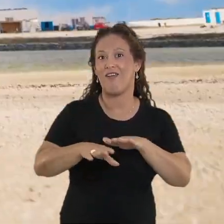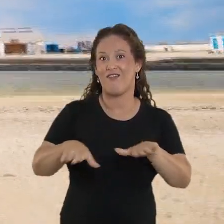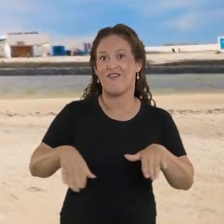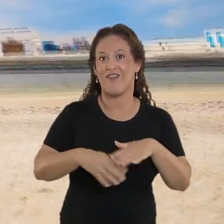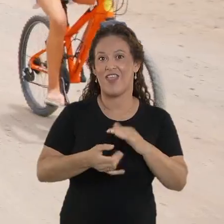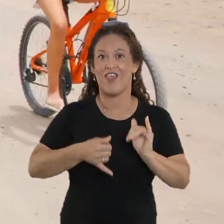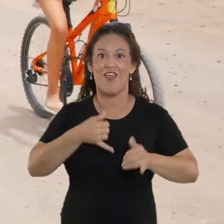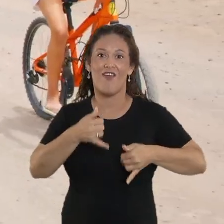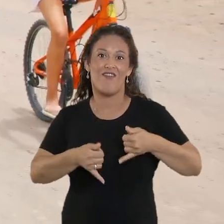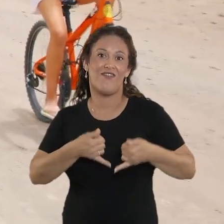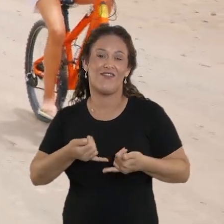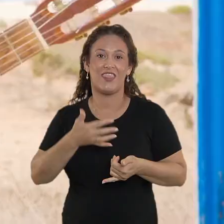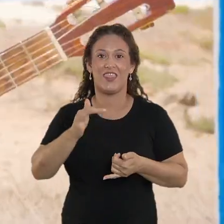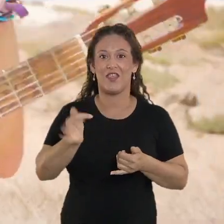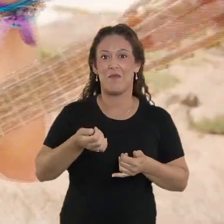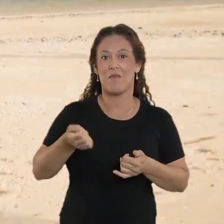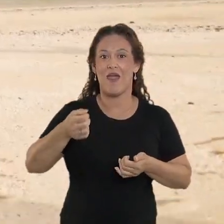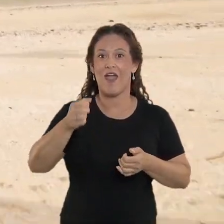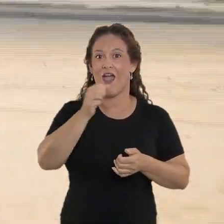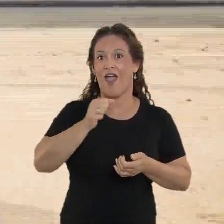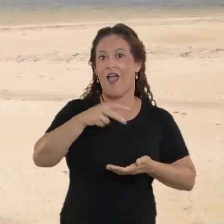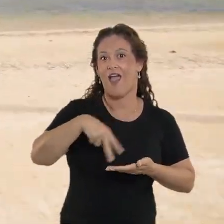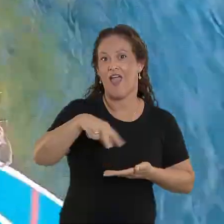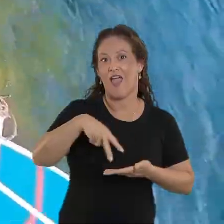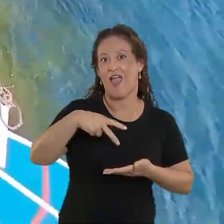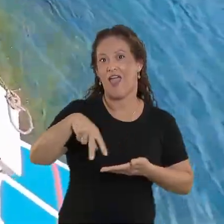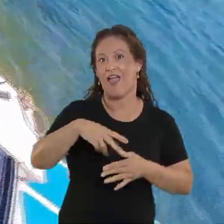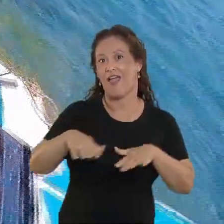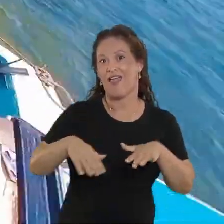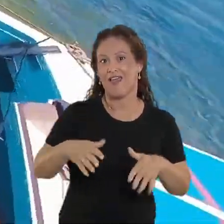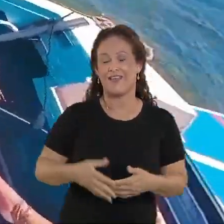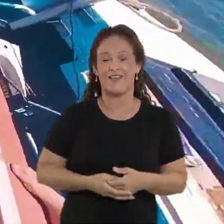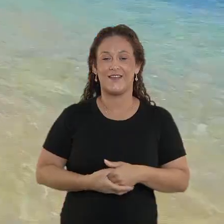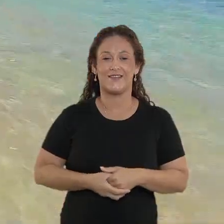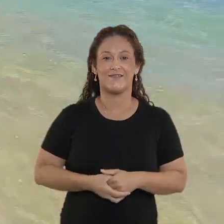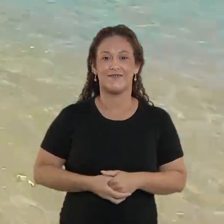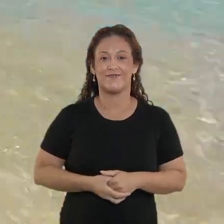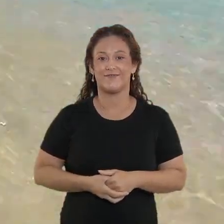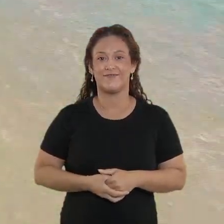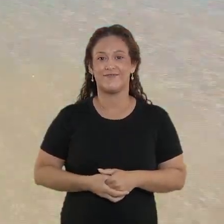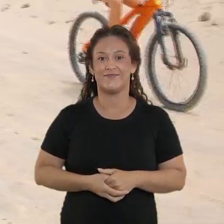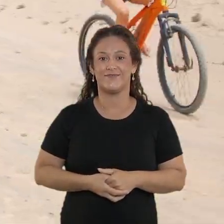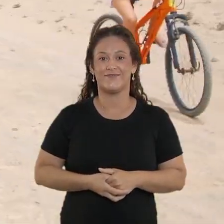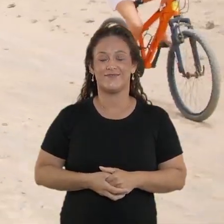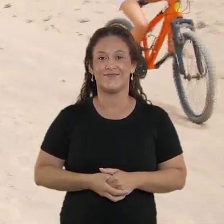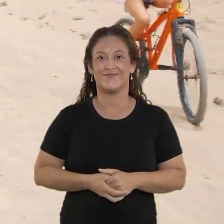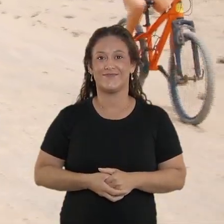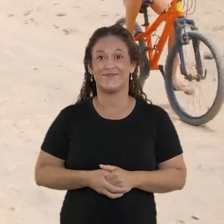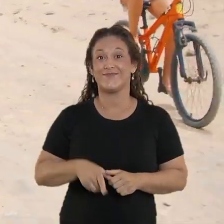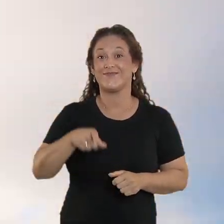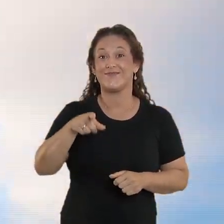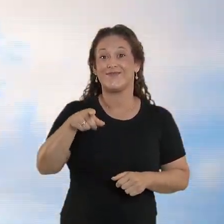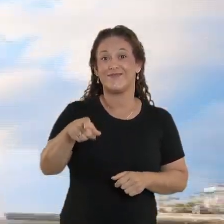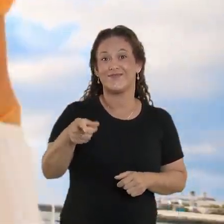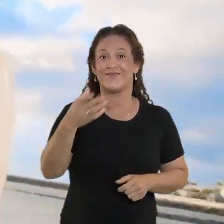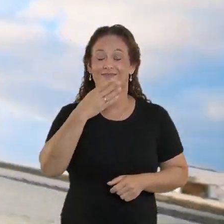en la playita, montando en bici y bailando su sencillo en la orillita. Ay, ay, vida mía, vos sos lo